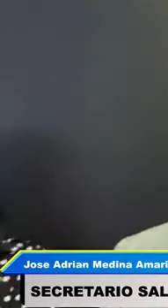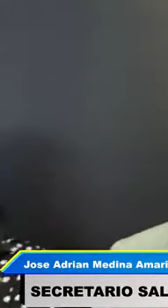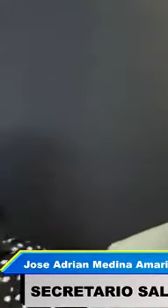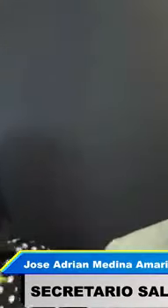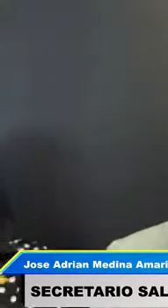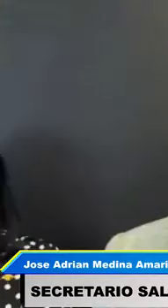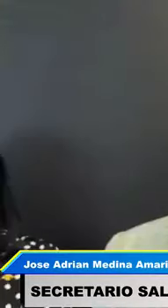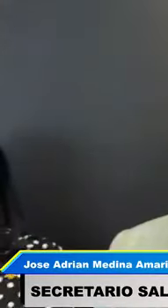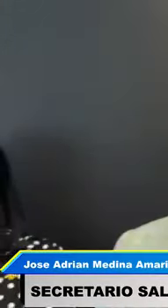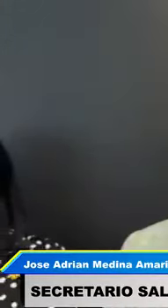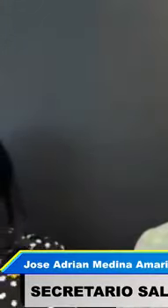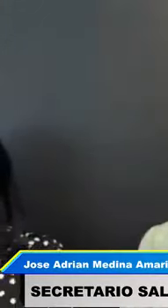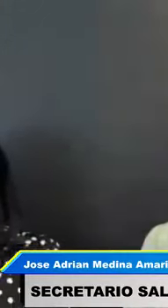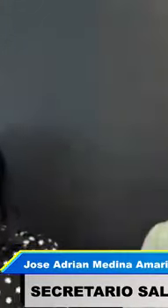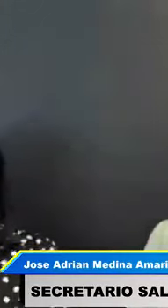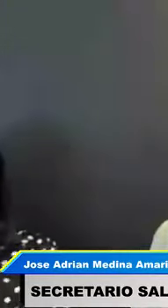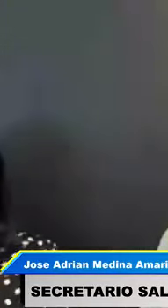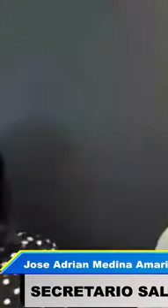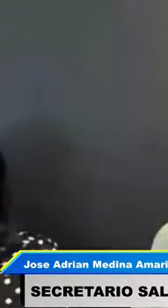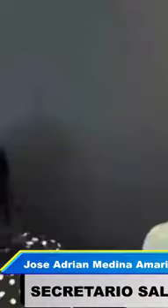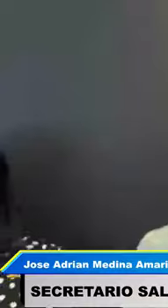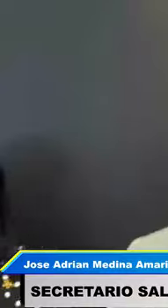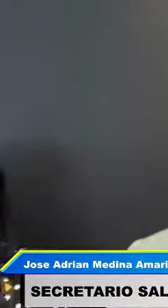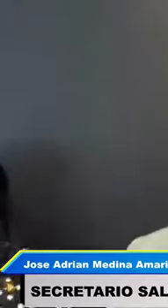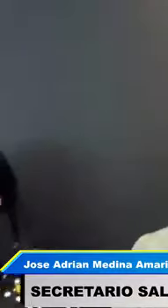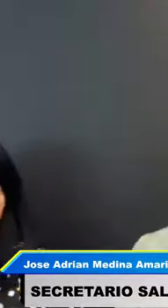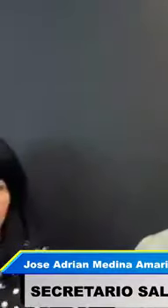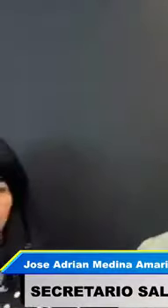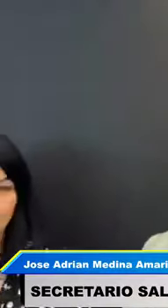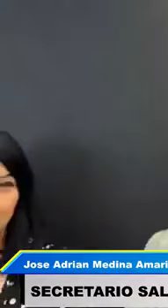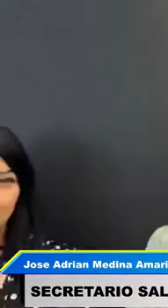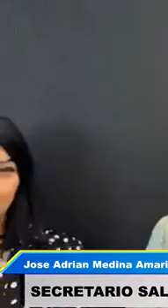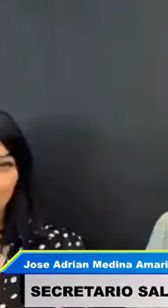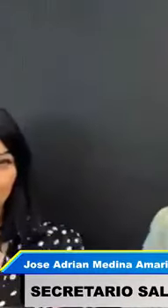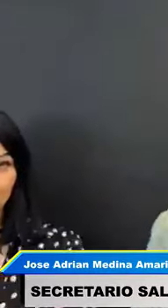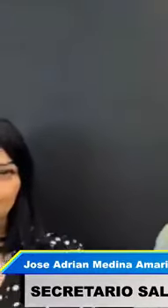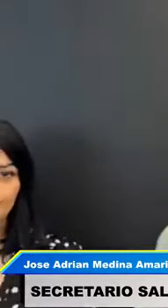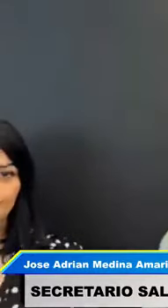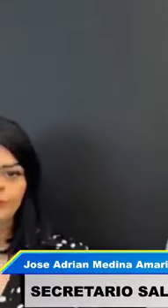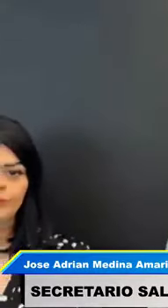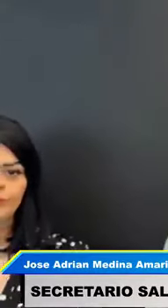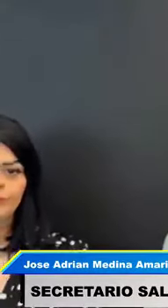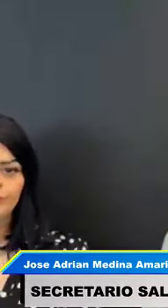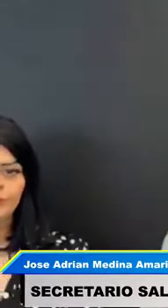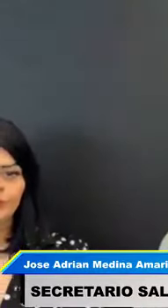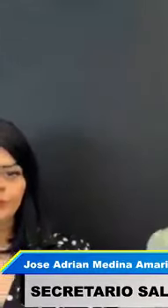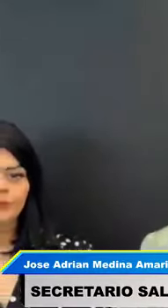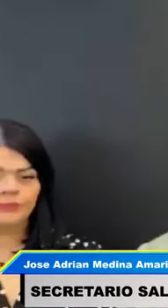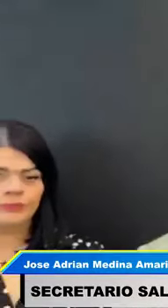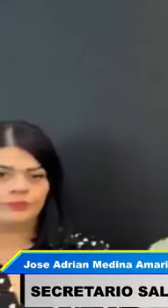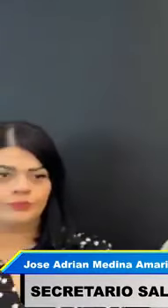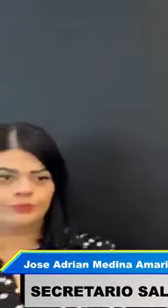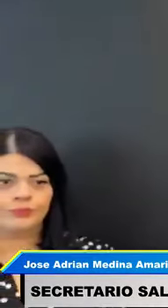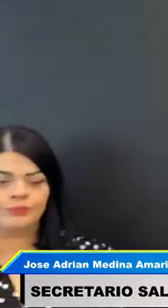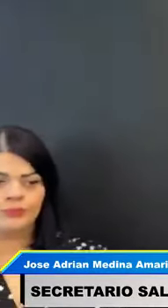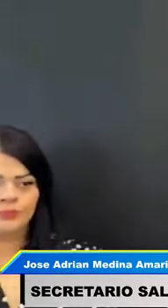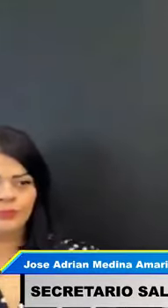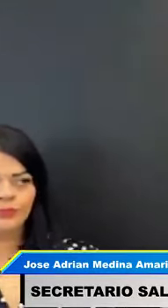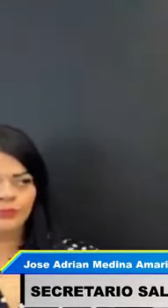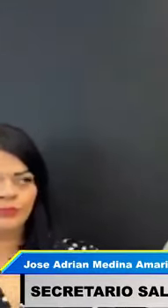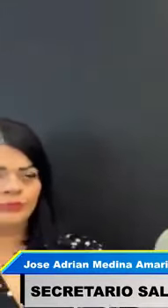medicamentos muy especializados, que de repente puede costar trabajo el conseguirlos de manera individual en los estados, que tengamos